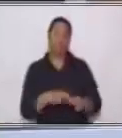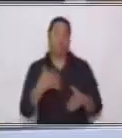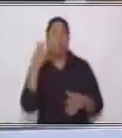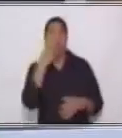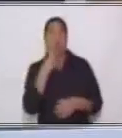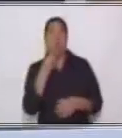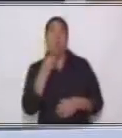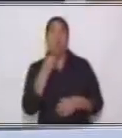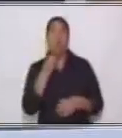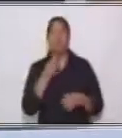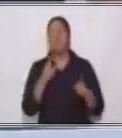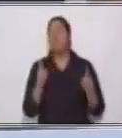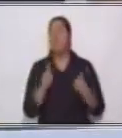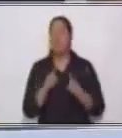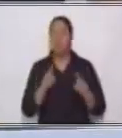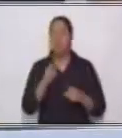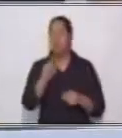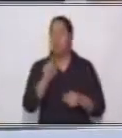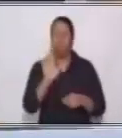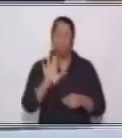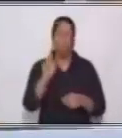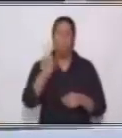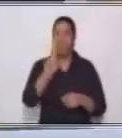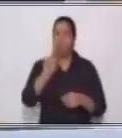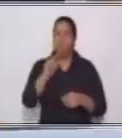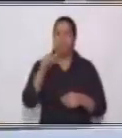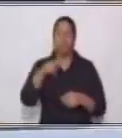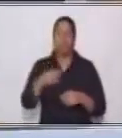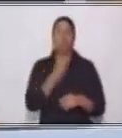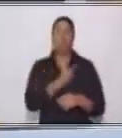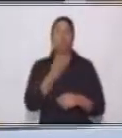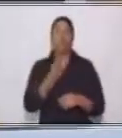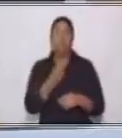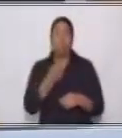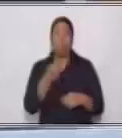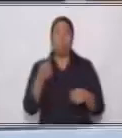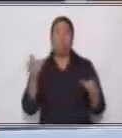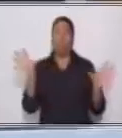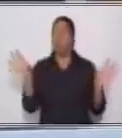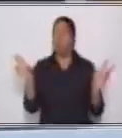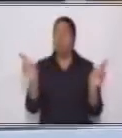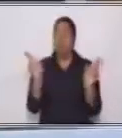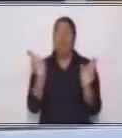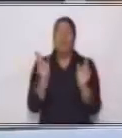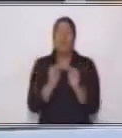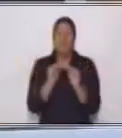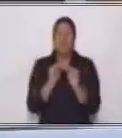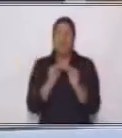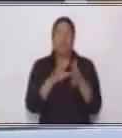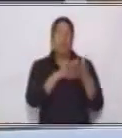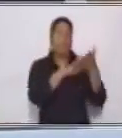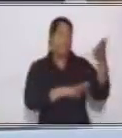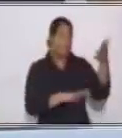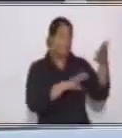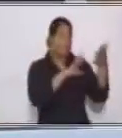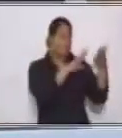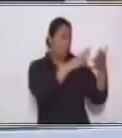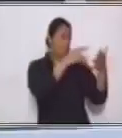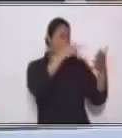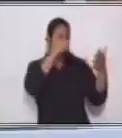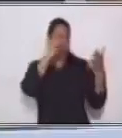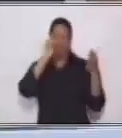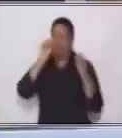estamos buscando es concretamente un resumen, es decir, extraer la información más importante